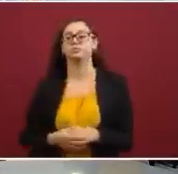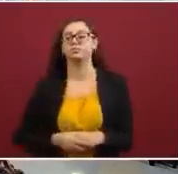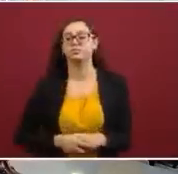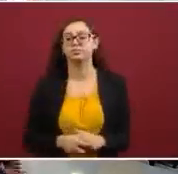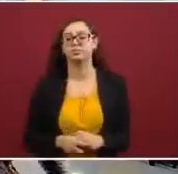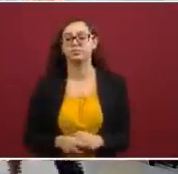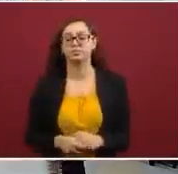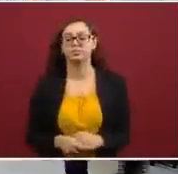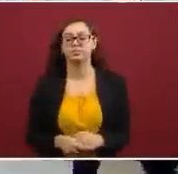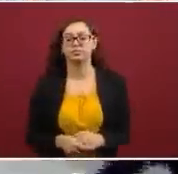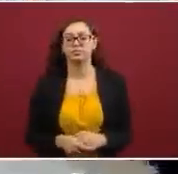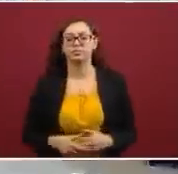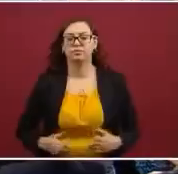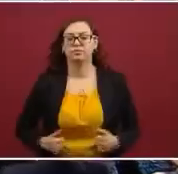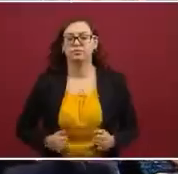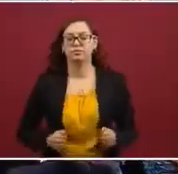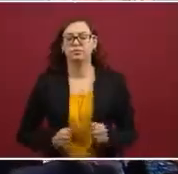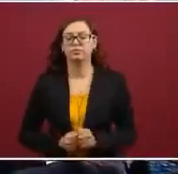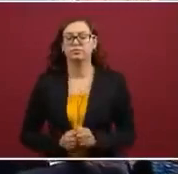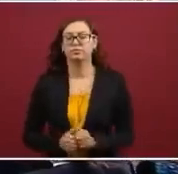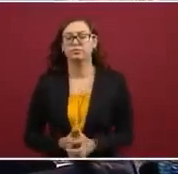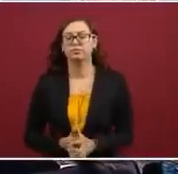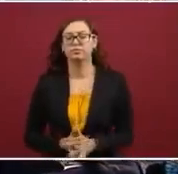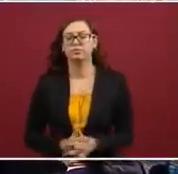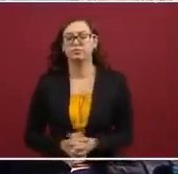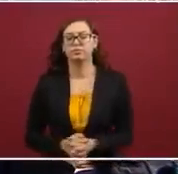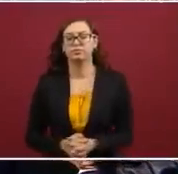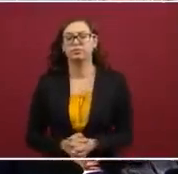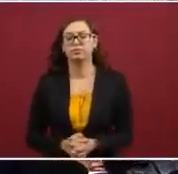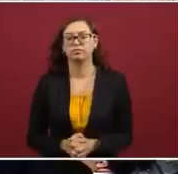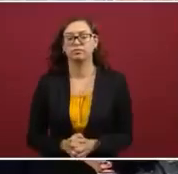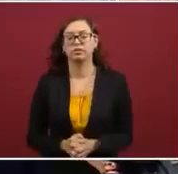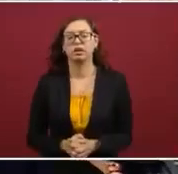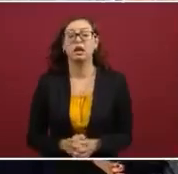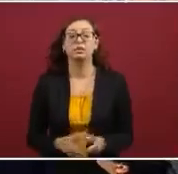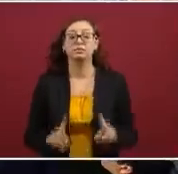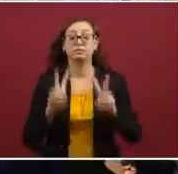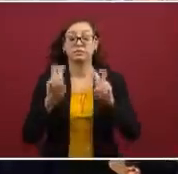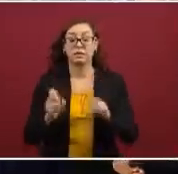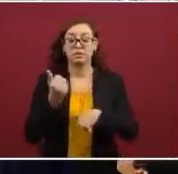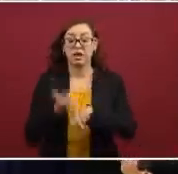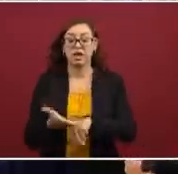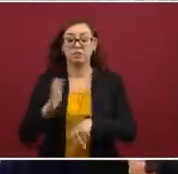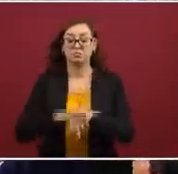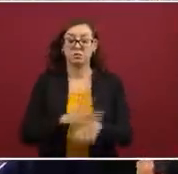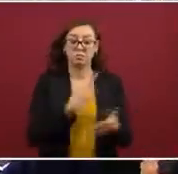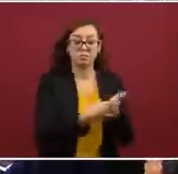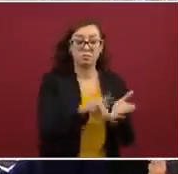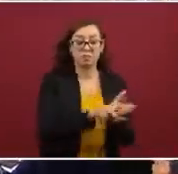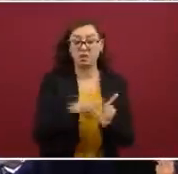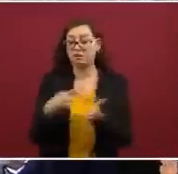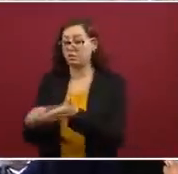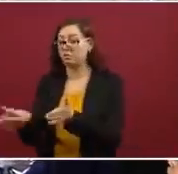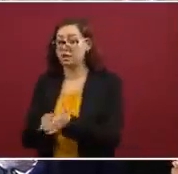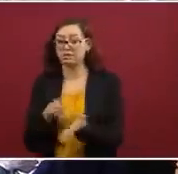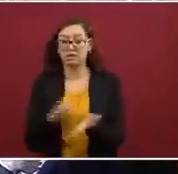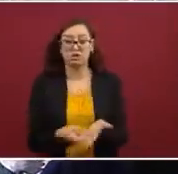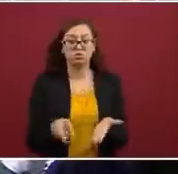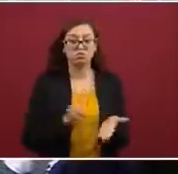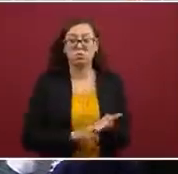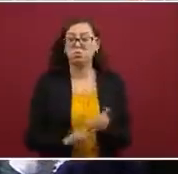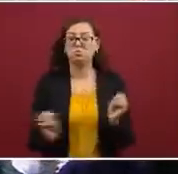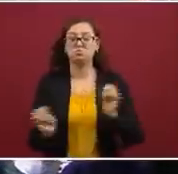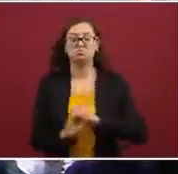Sí, con relación a si hay funcionarios que tienen dos puestos, eso es lo que preguntaron. No hay